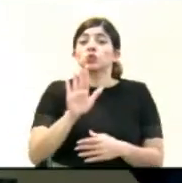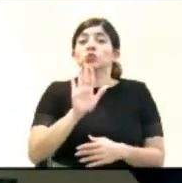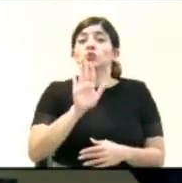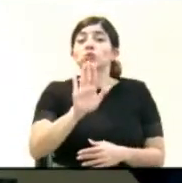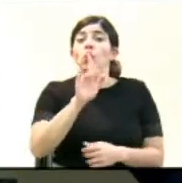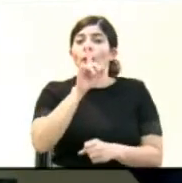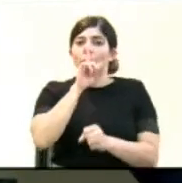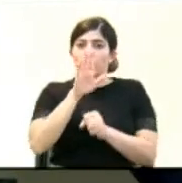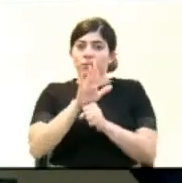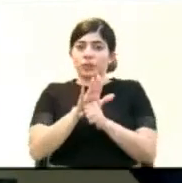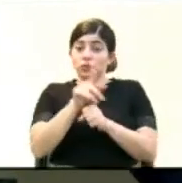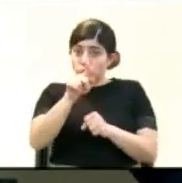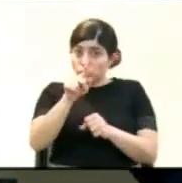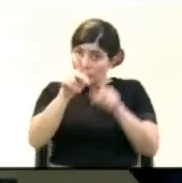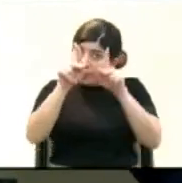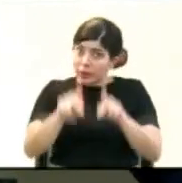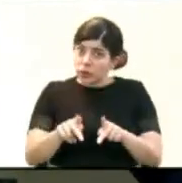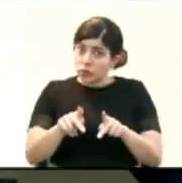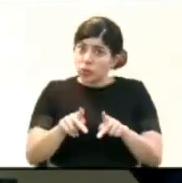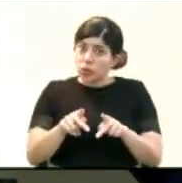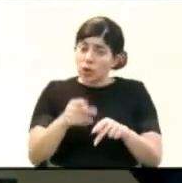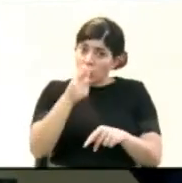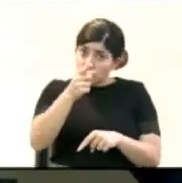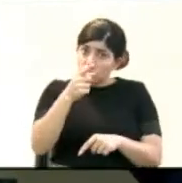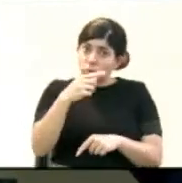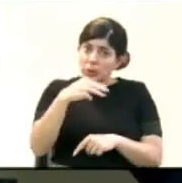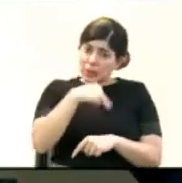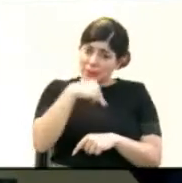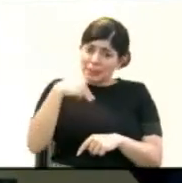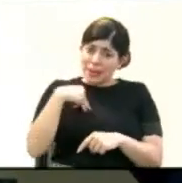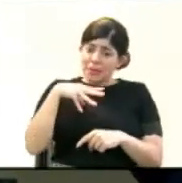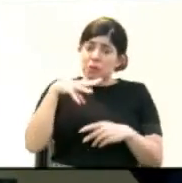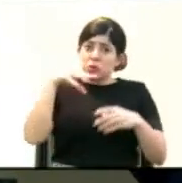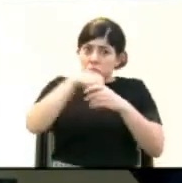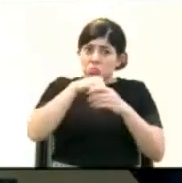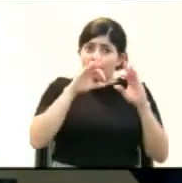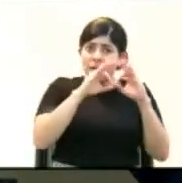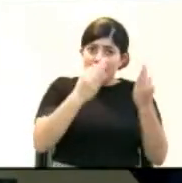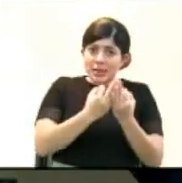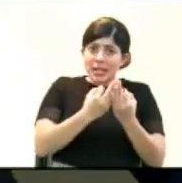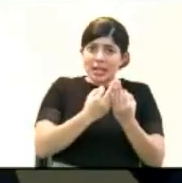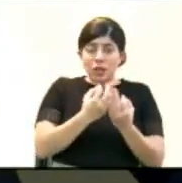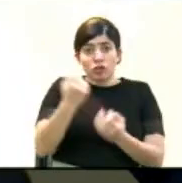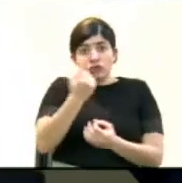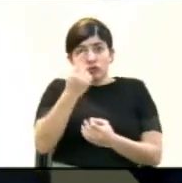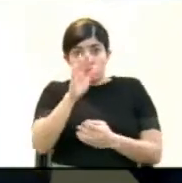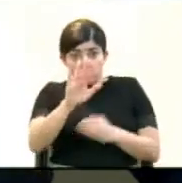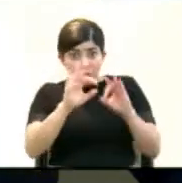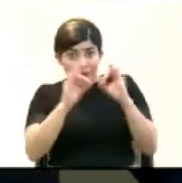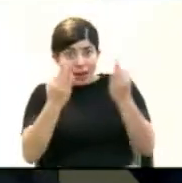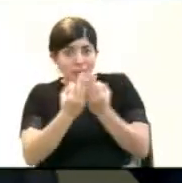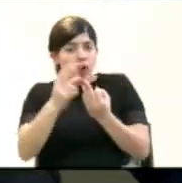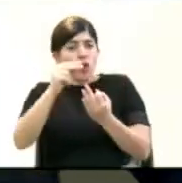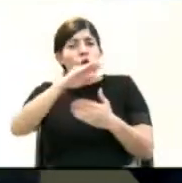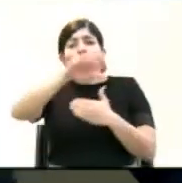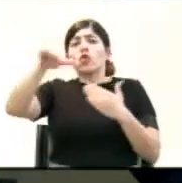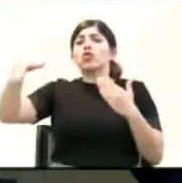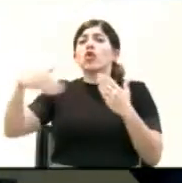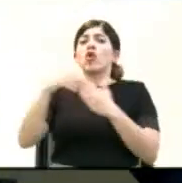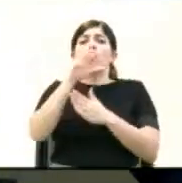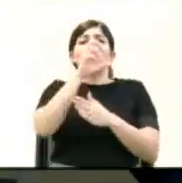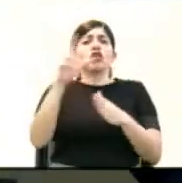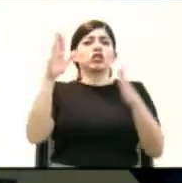como ciudadano, como miembro de una familia. no solo su núcleo familiar, la familia